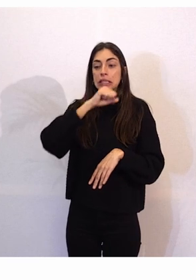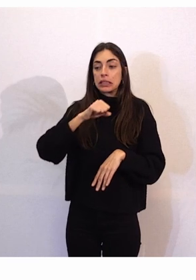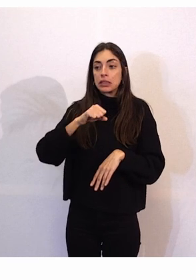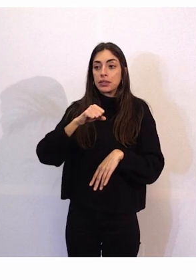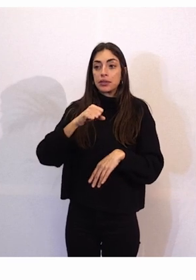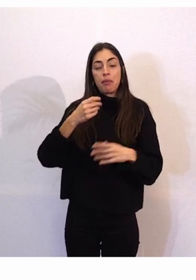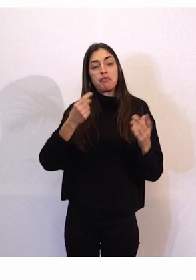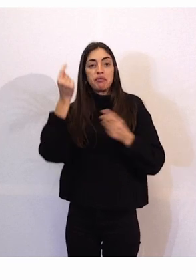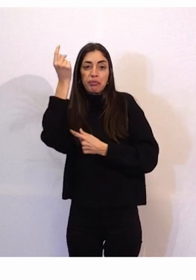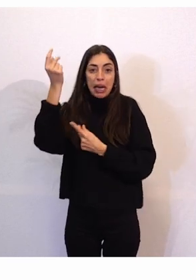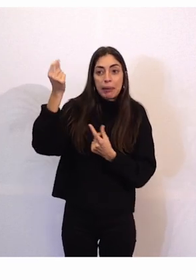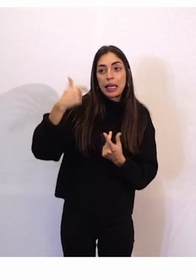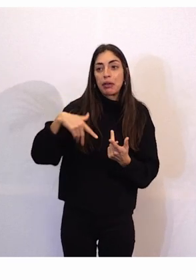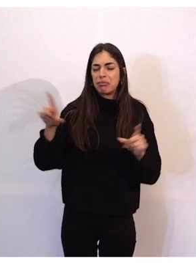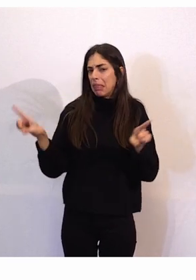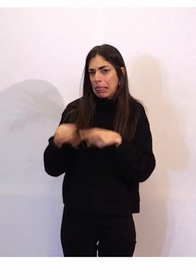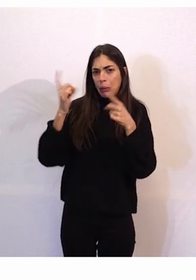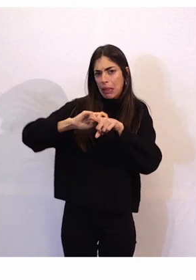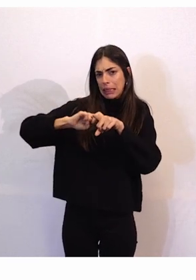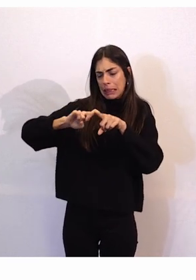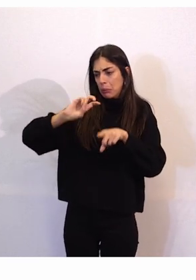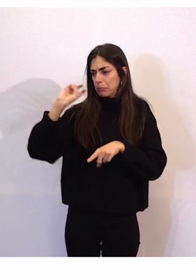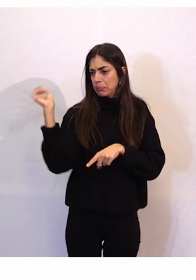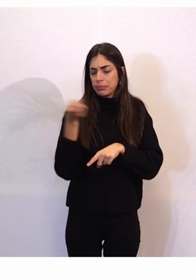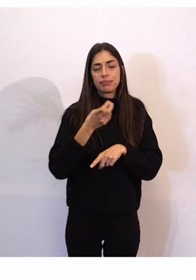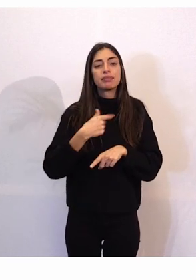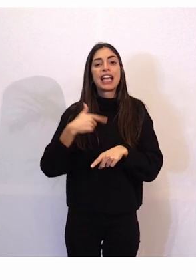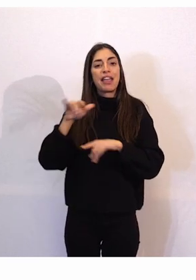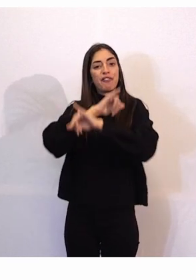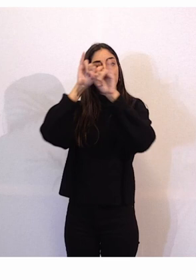el Barranquito, como si cantaba yo. Ahí estábamos y ella feliz.